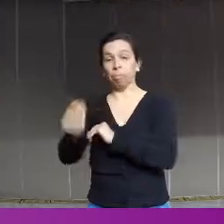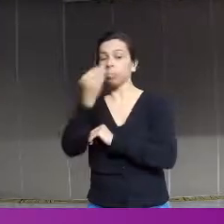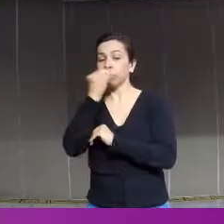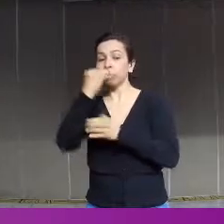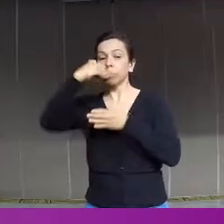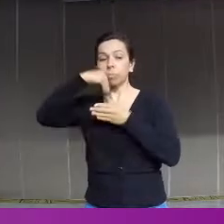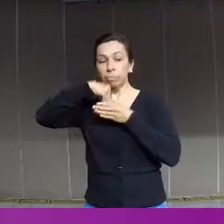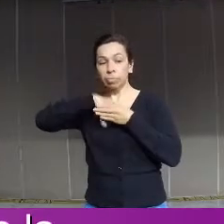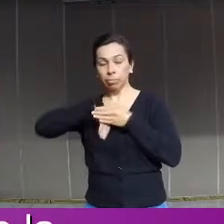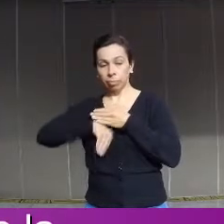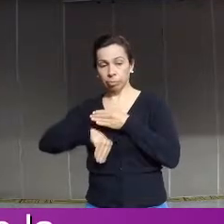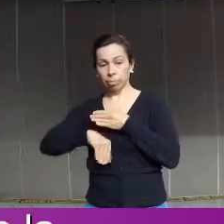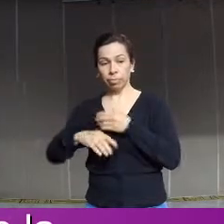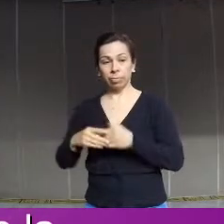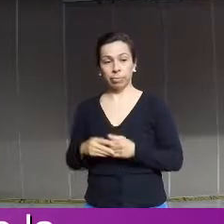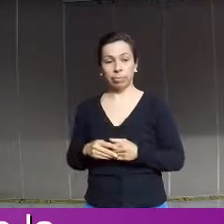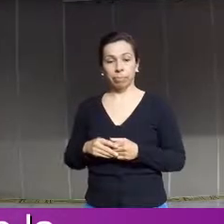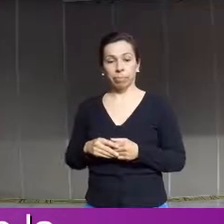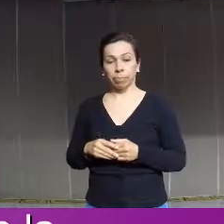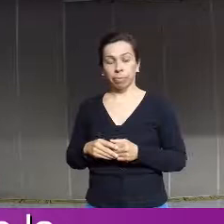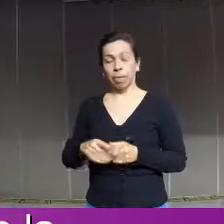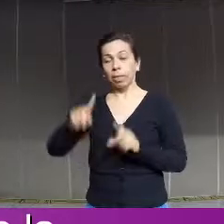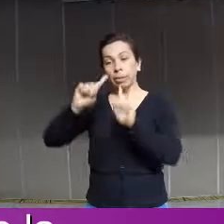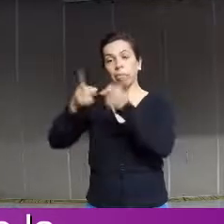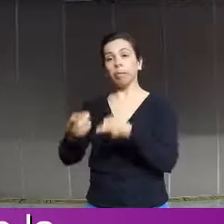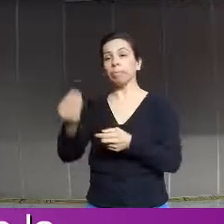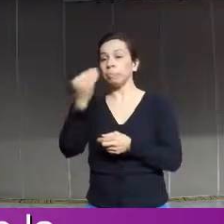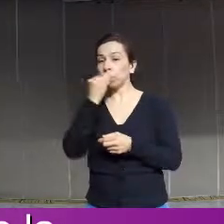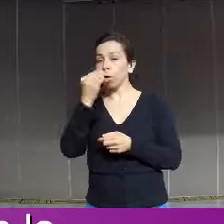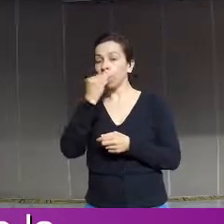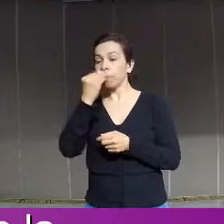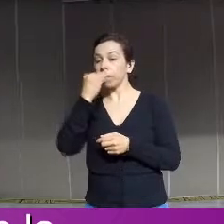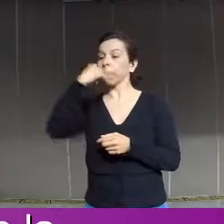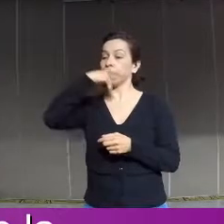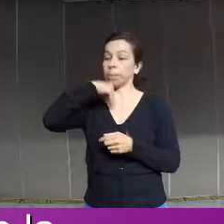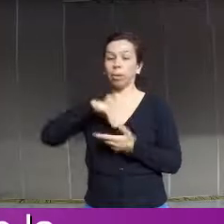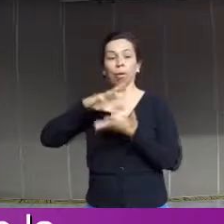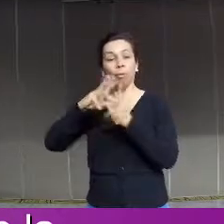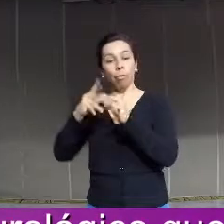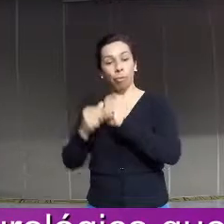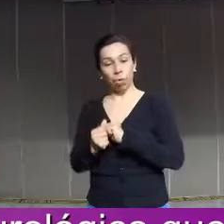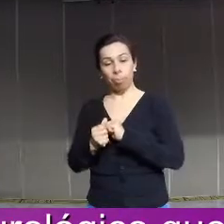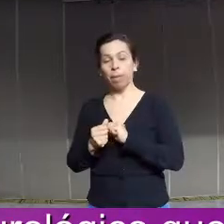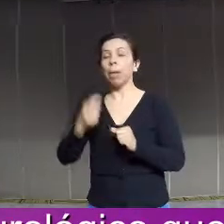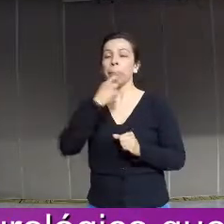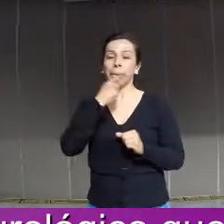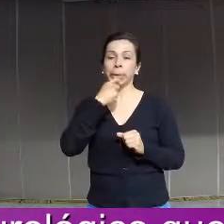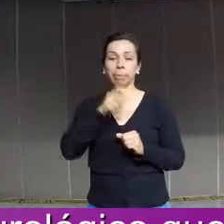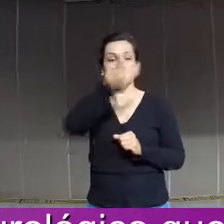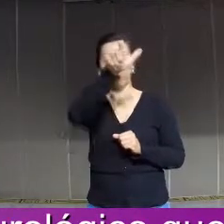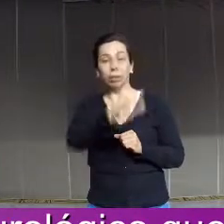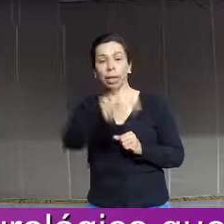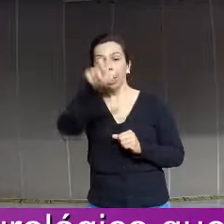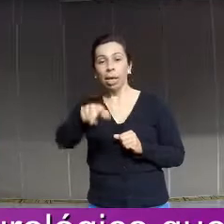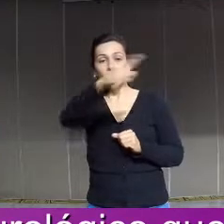y en todas las estructuras, tenga el tiempo de sedestación pertinente, ¿sí? O sea, que no es que yo le termino de dar de